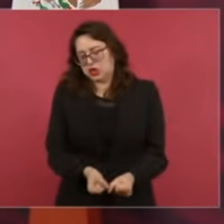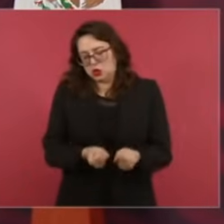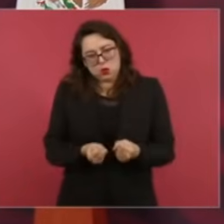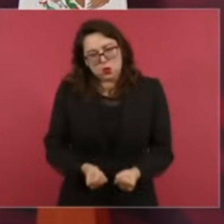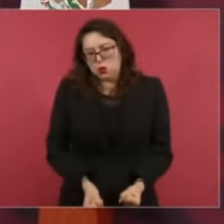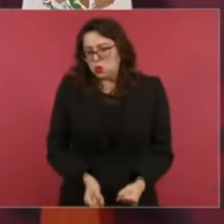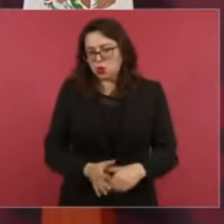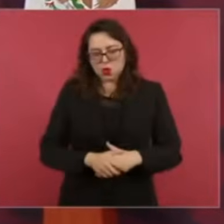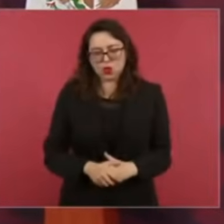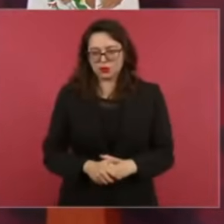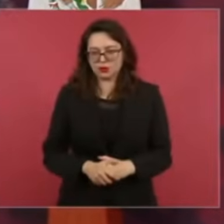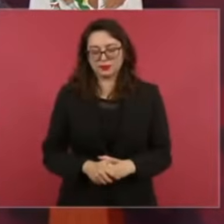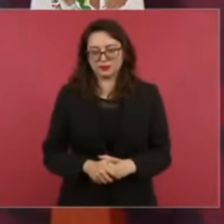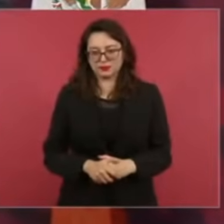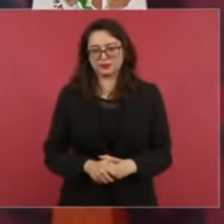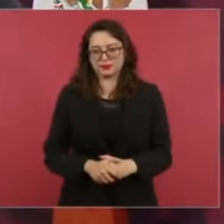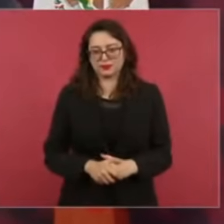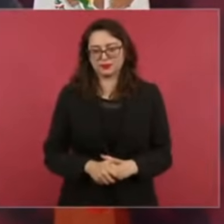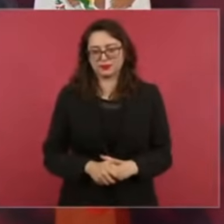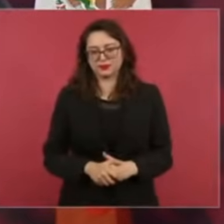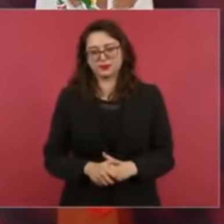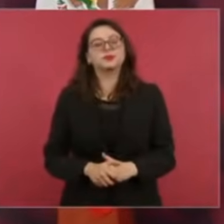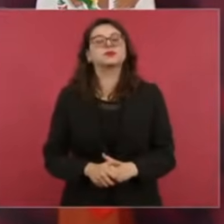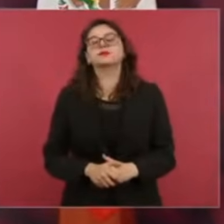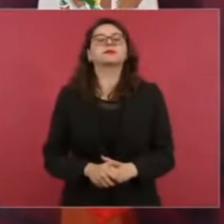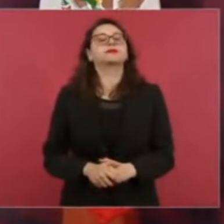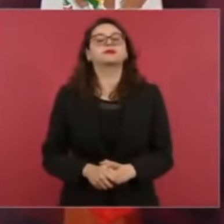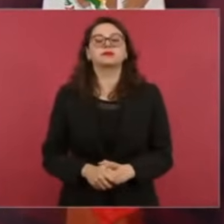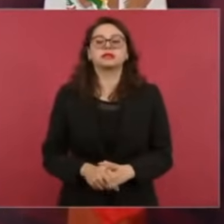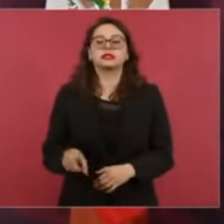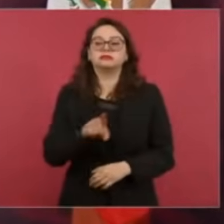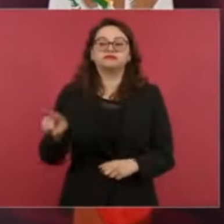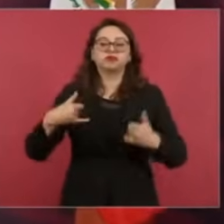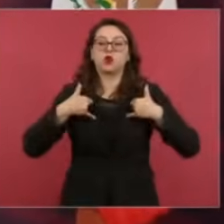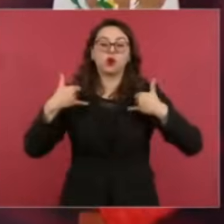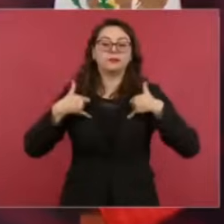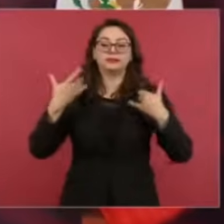Cuando se estaba dando el acuerdo,